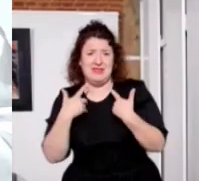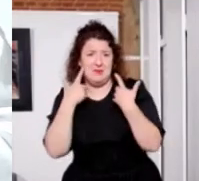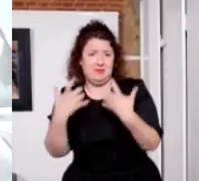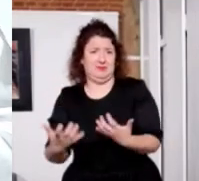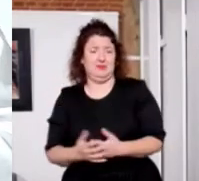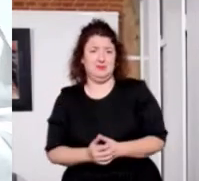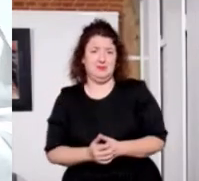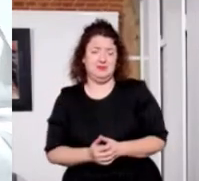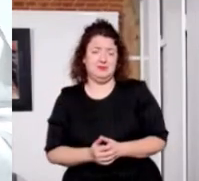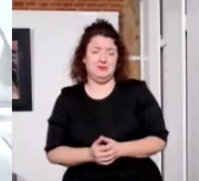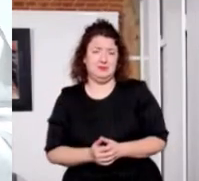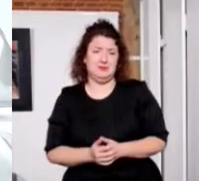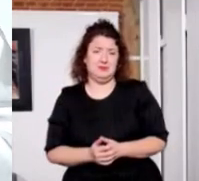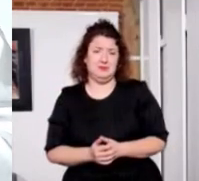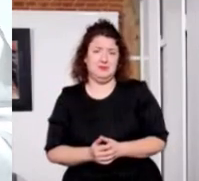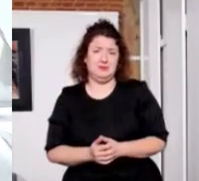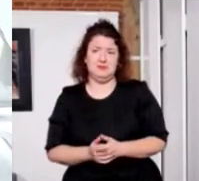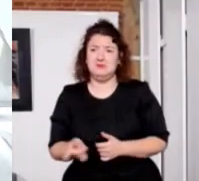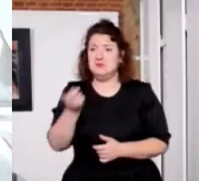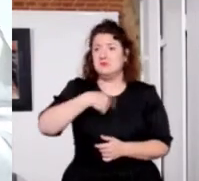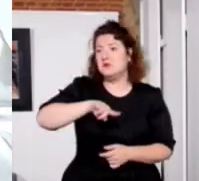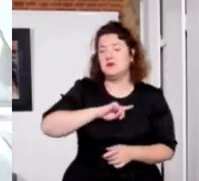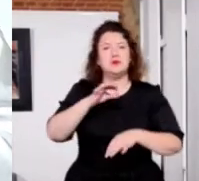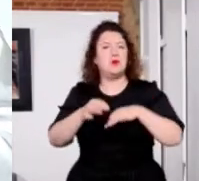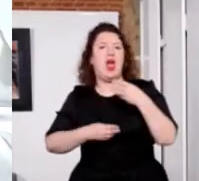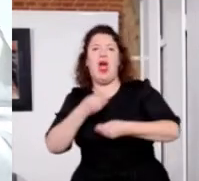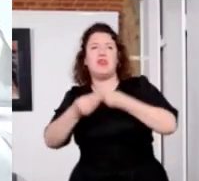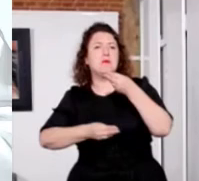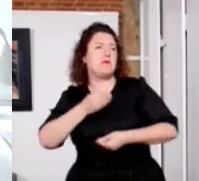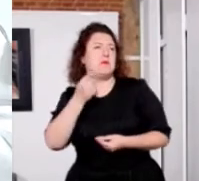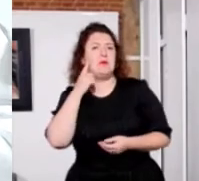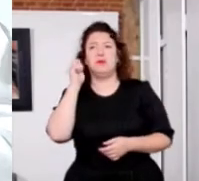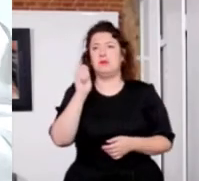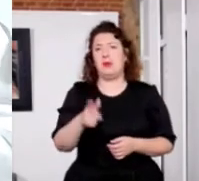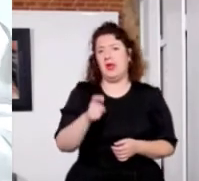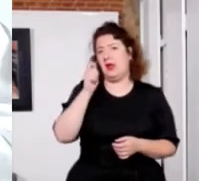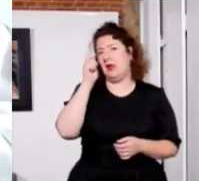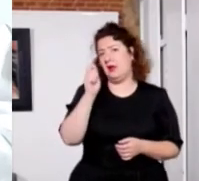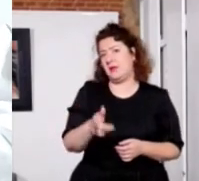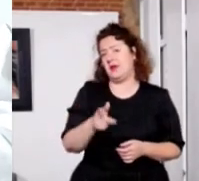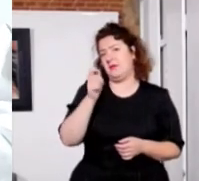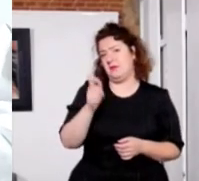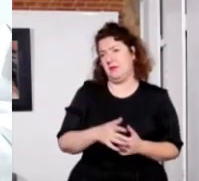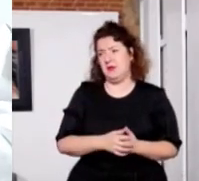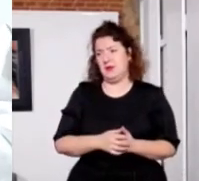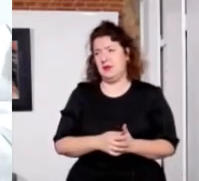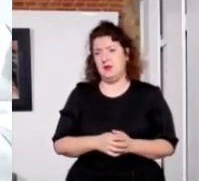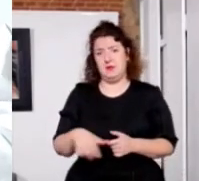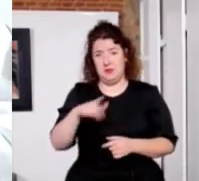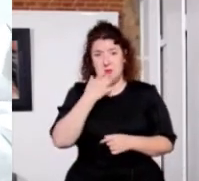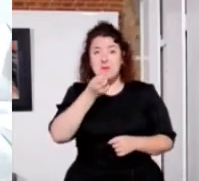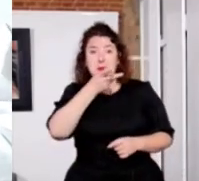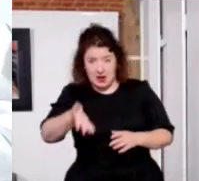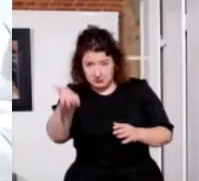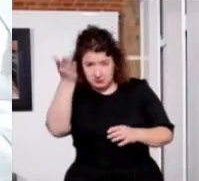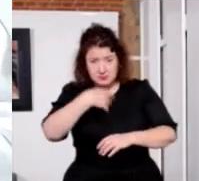Y este ejercicio lo realizamos con mucha profusión. Yo os invitaría que os pongáis en la barra de cualquier bar